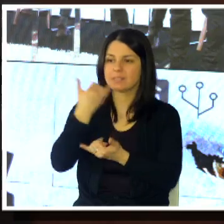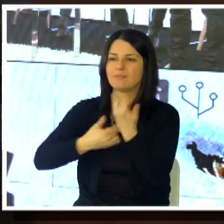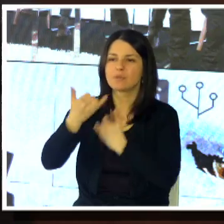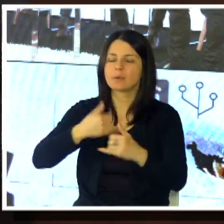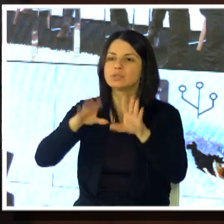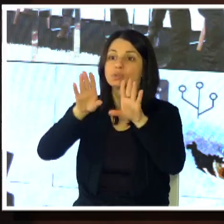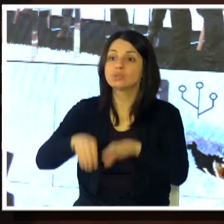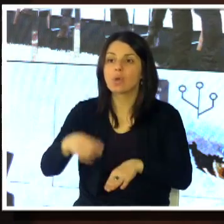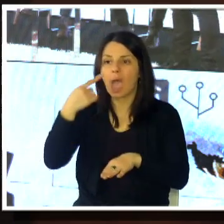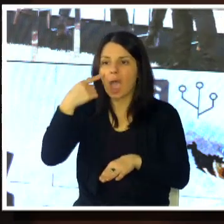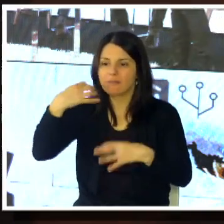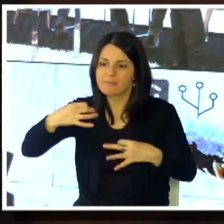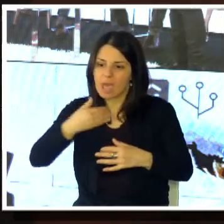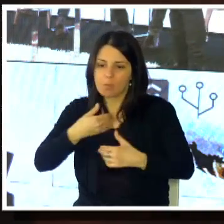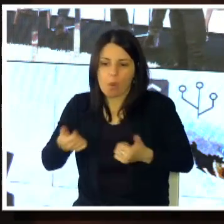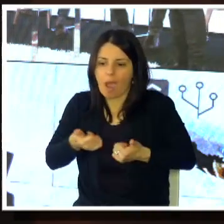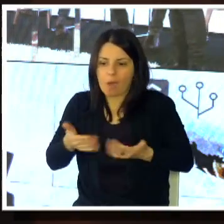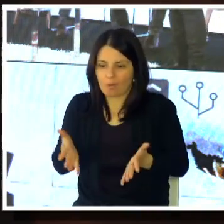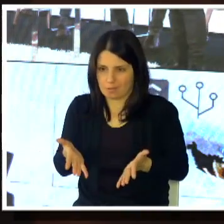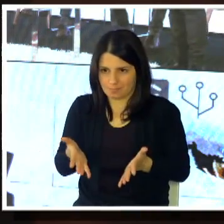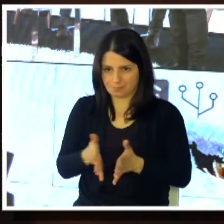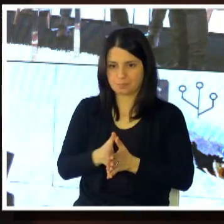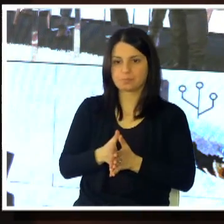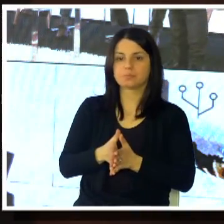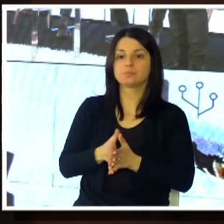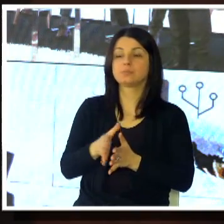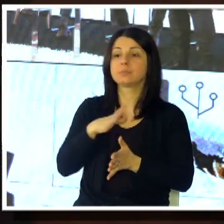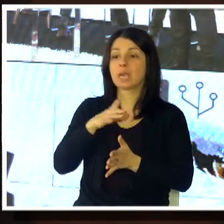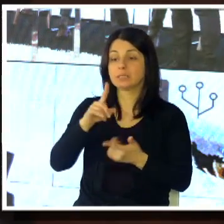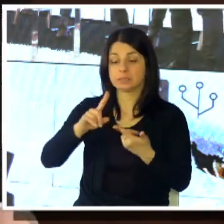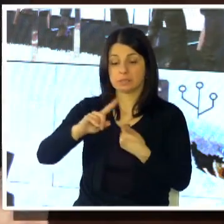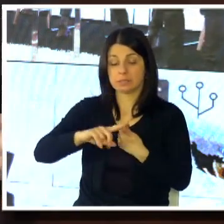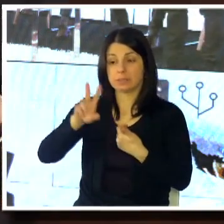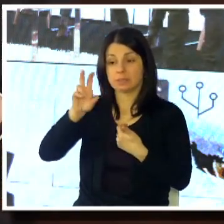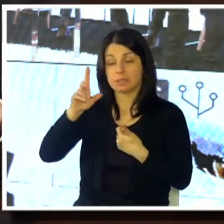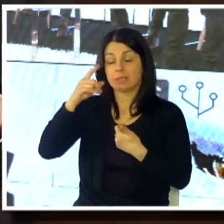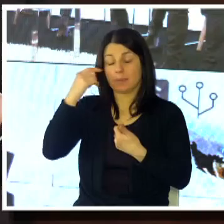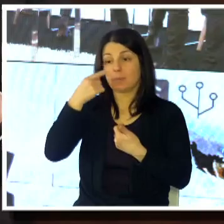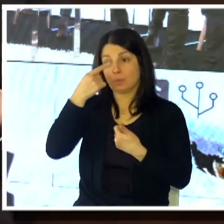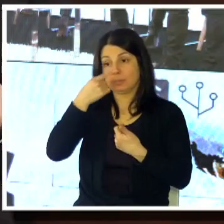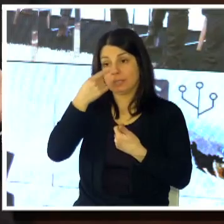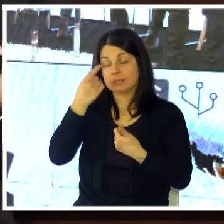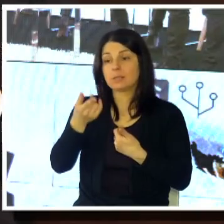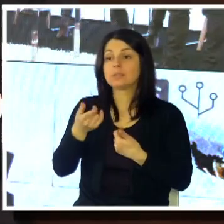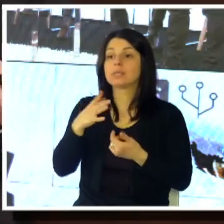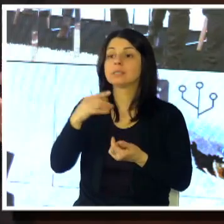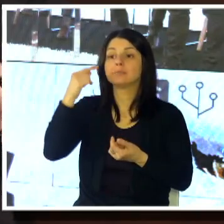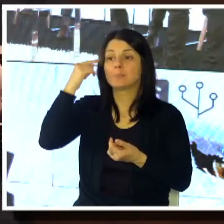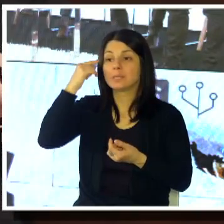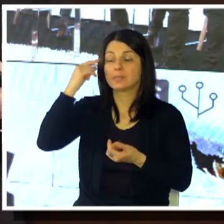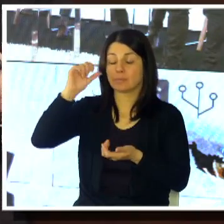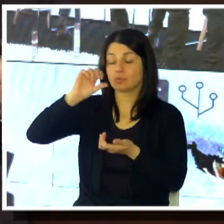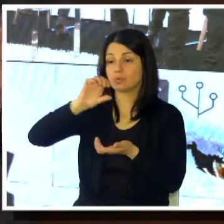ver realmente cómo actuar. Hay una analogía que es interesante, que es pensar a la ciudad como si